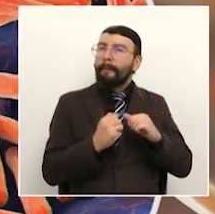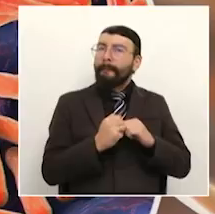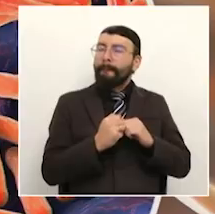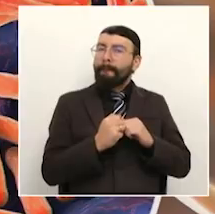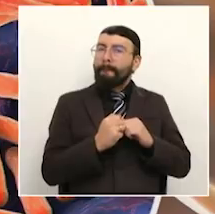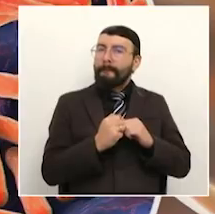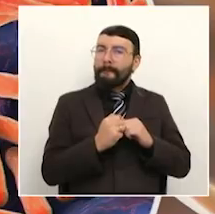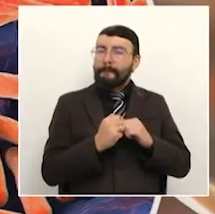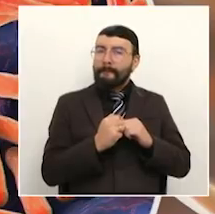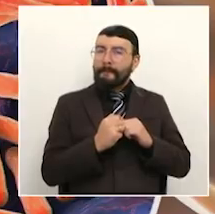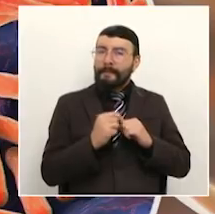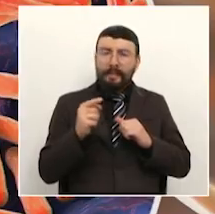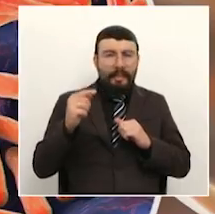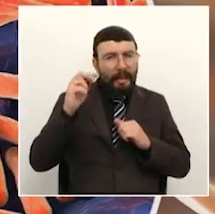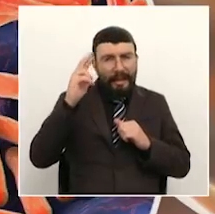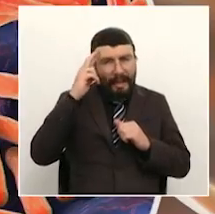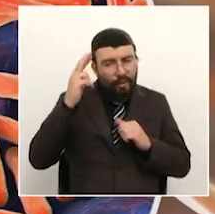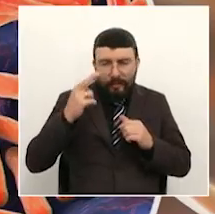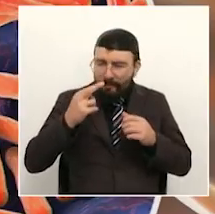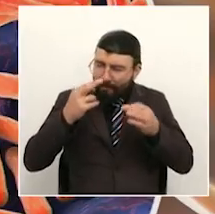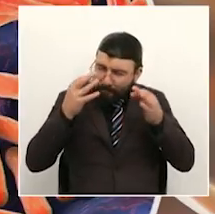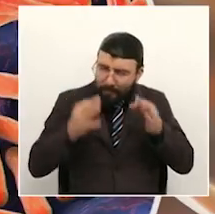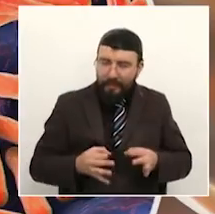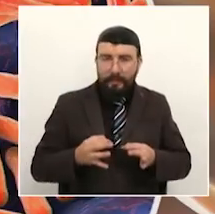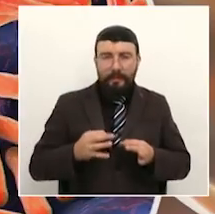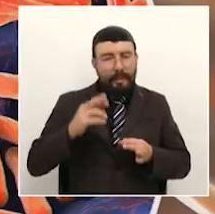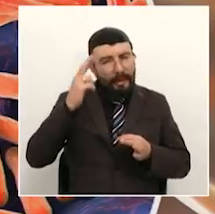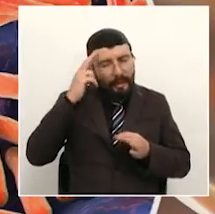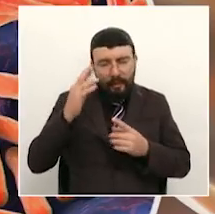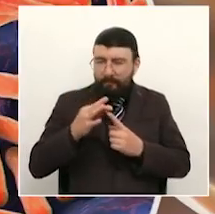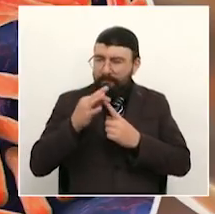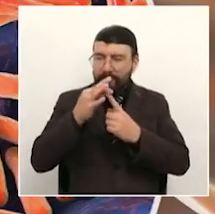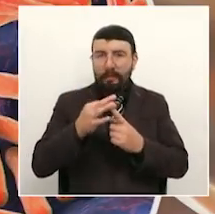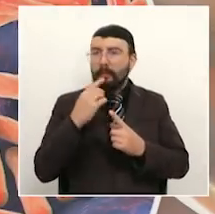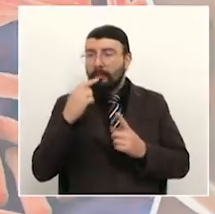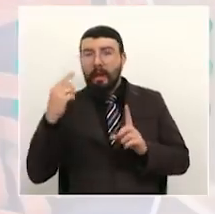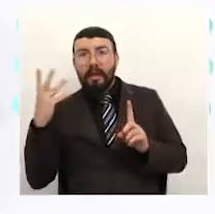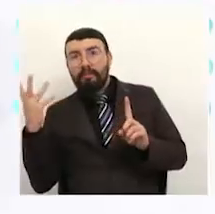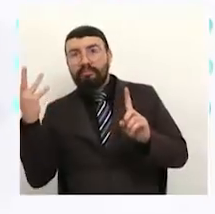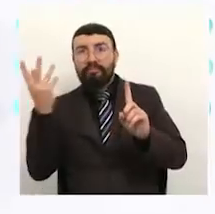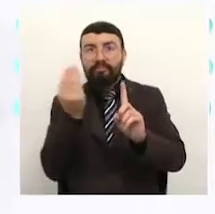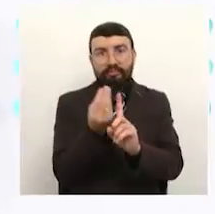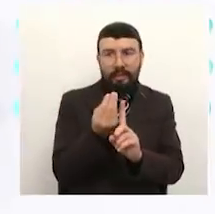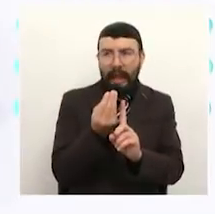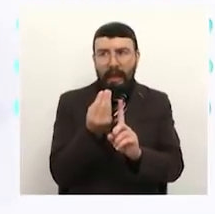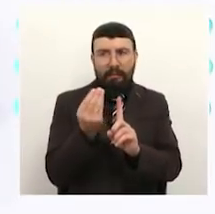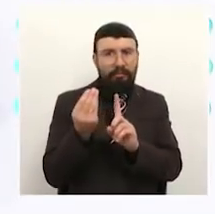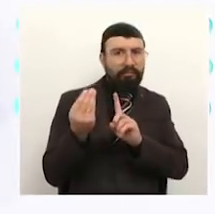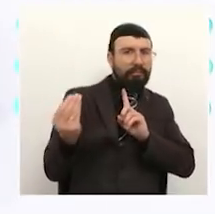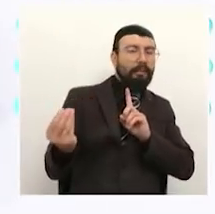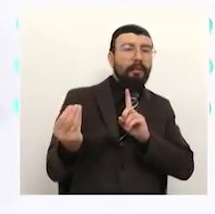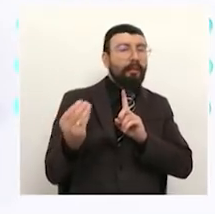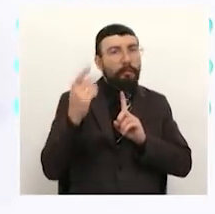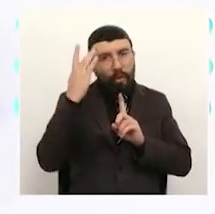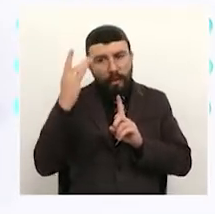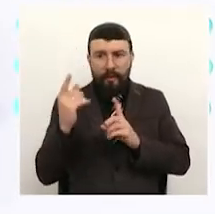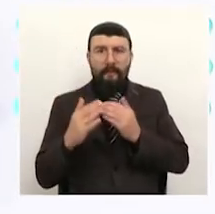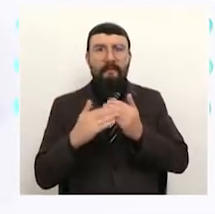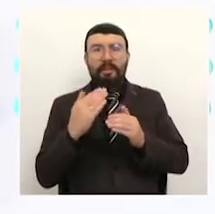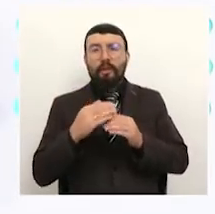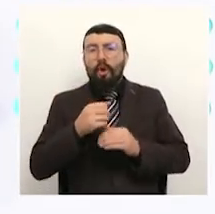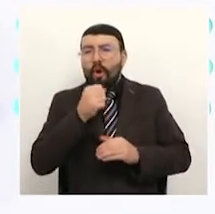la razón principal de no poder deber evitar por ejemplo multitudes y demás es por lo que les decía que la vida de transmisión es muy muy fácil